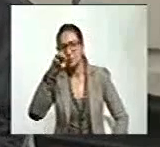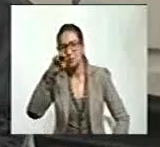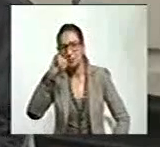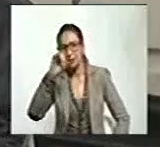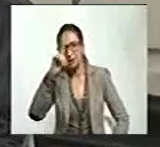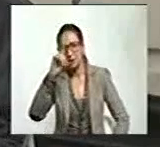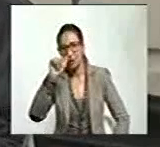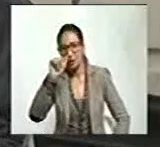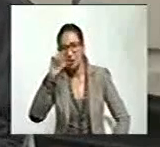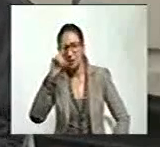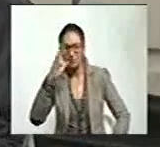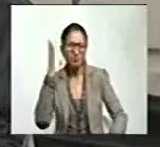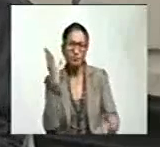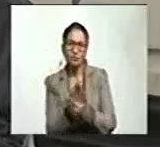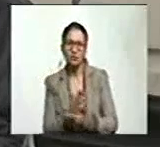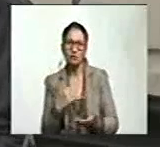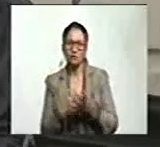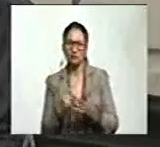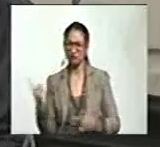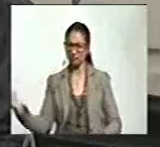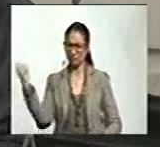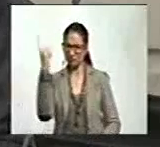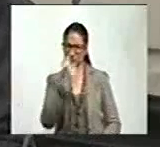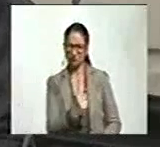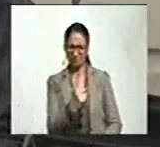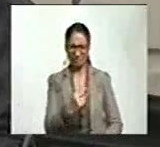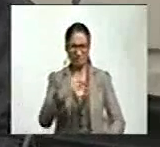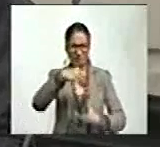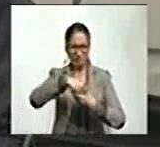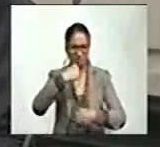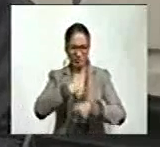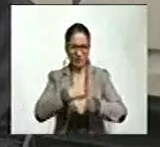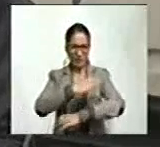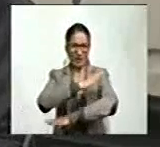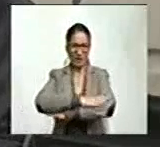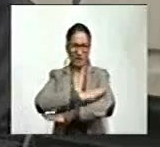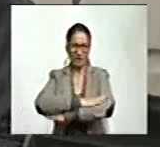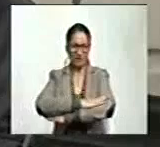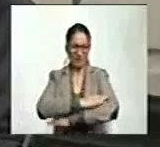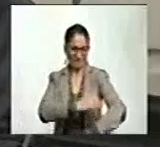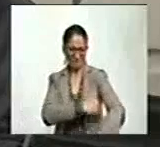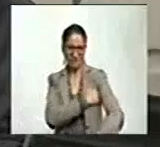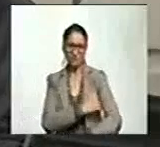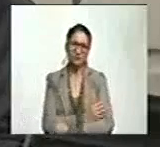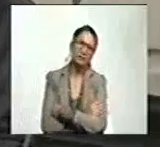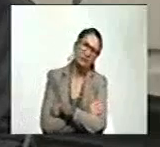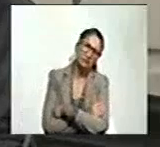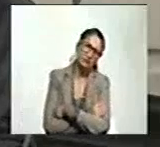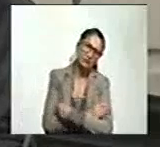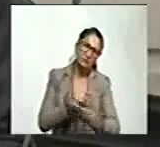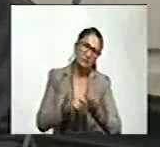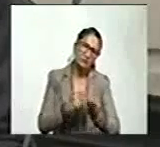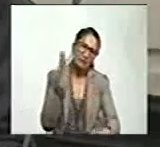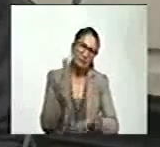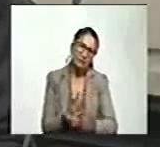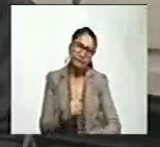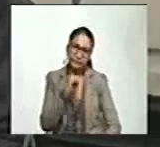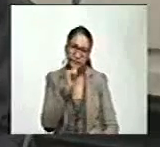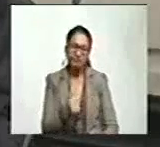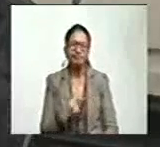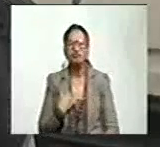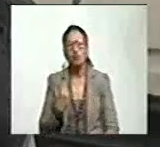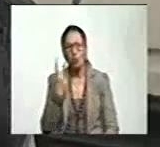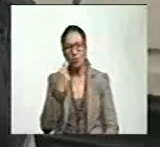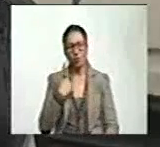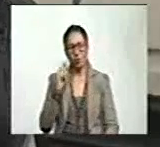señora ministra por su cargo esa calamidad comenzó con una anécdota que yo tuve